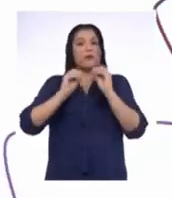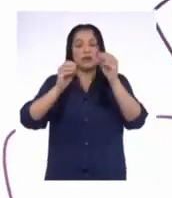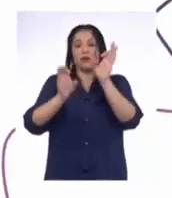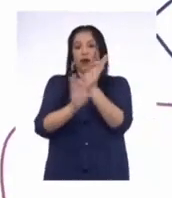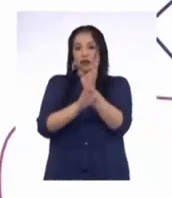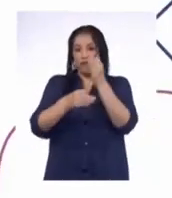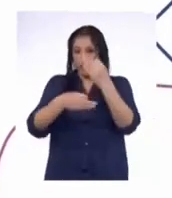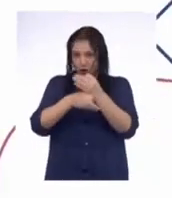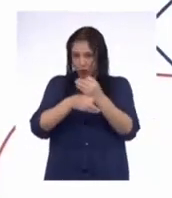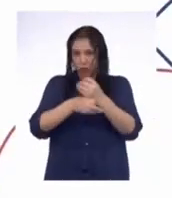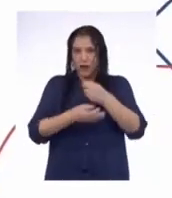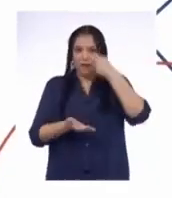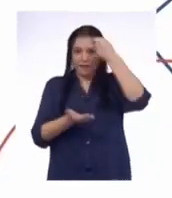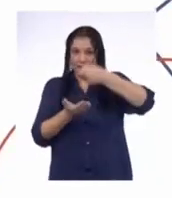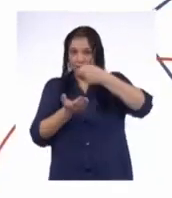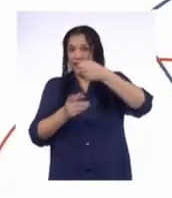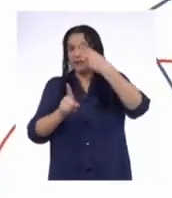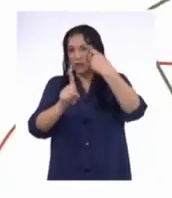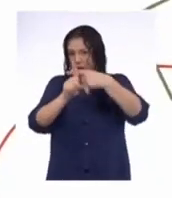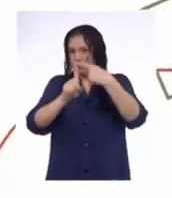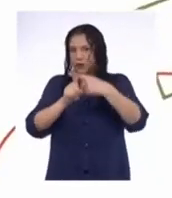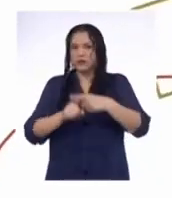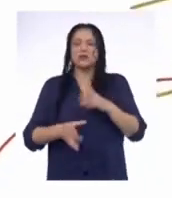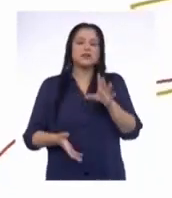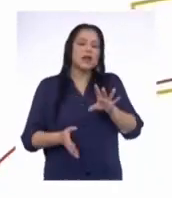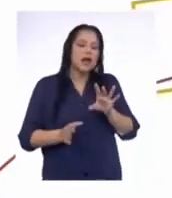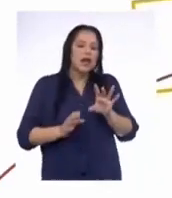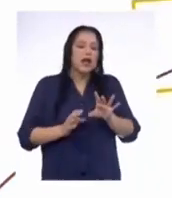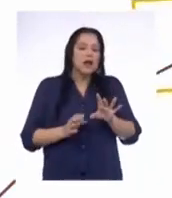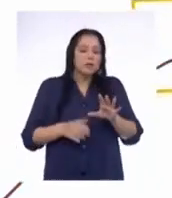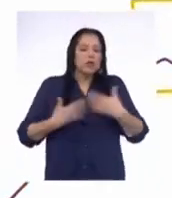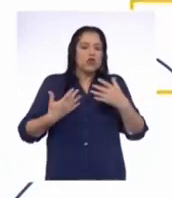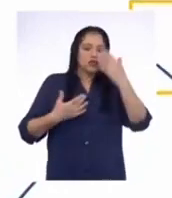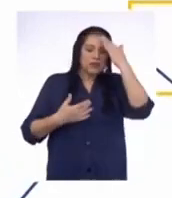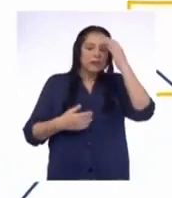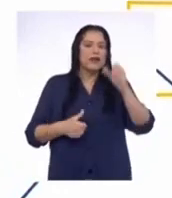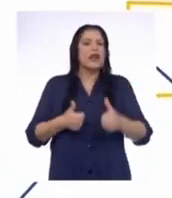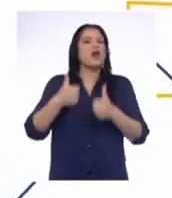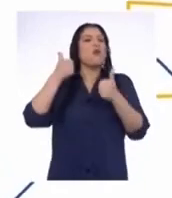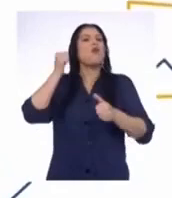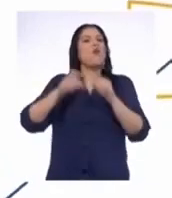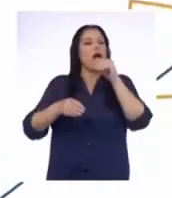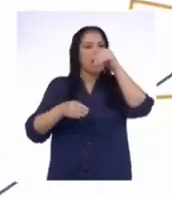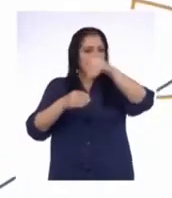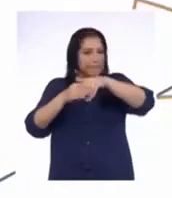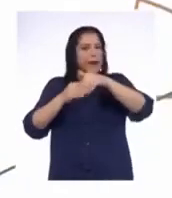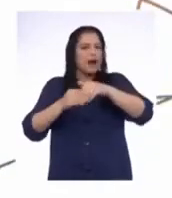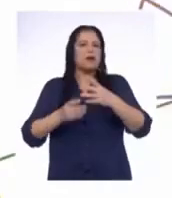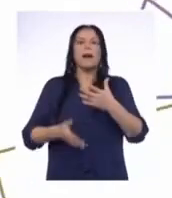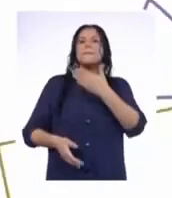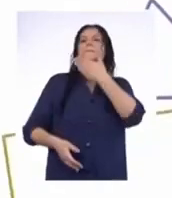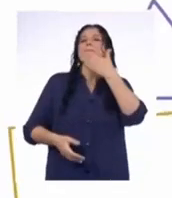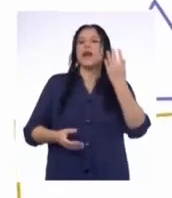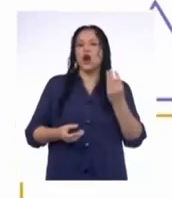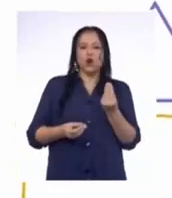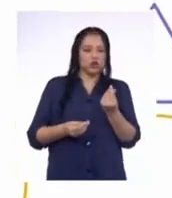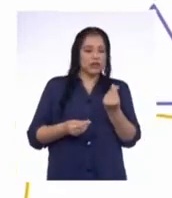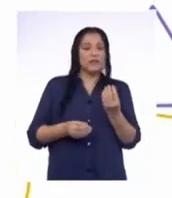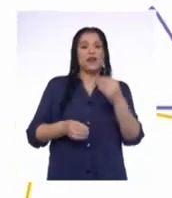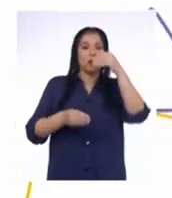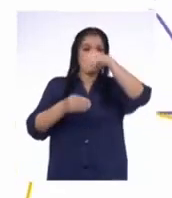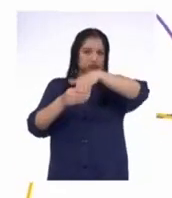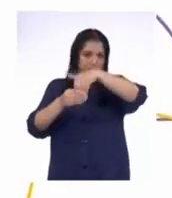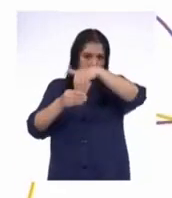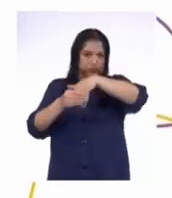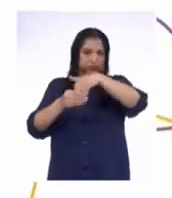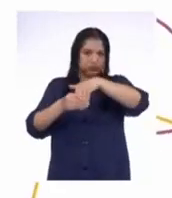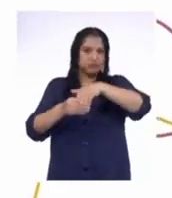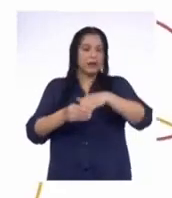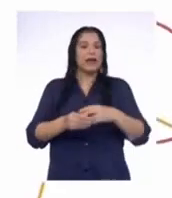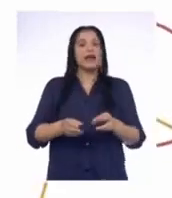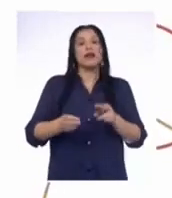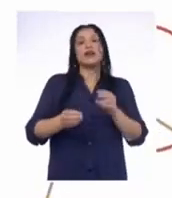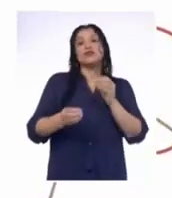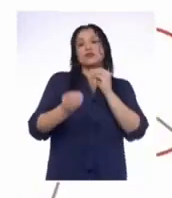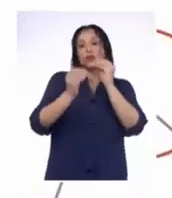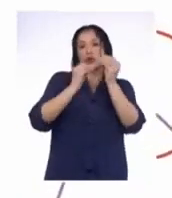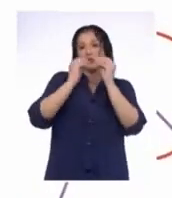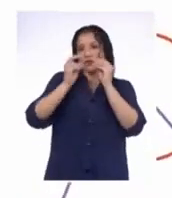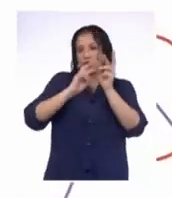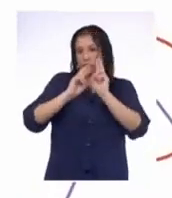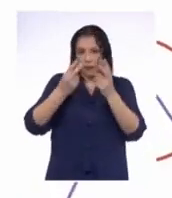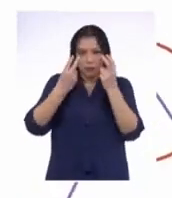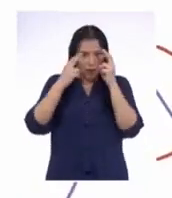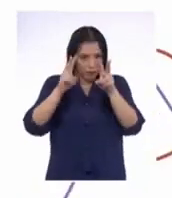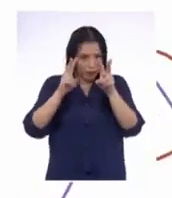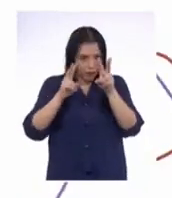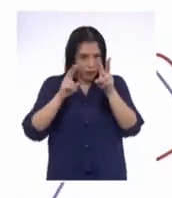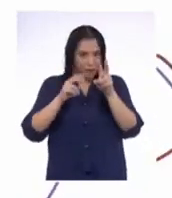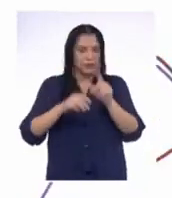interés compuesto, se determinó en qué entidad financiera convendría realizar el depósito. Resolvimos, como